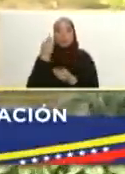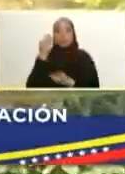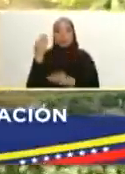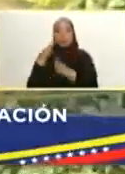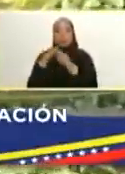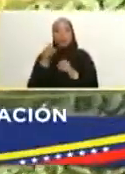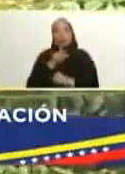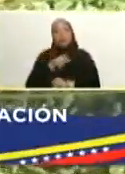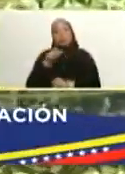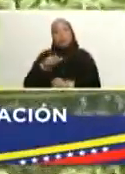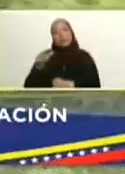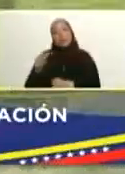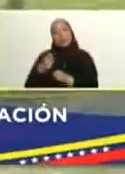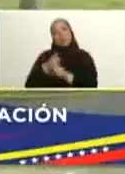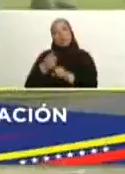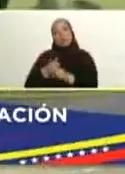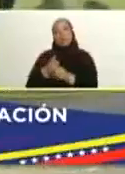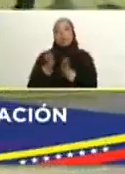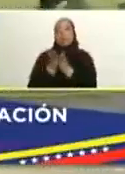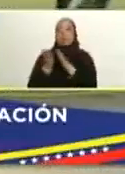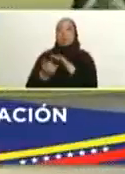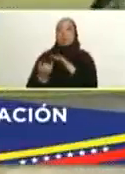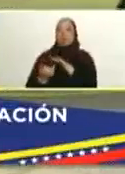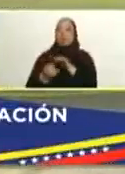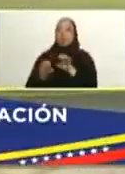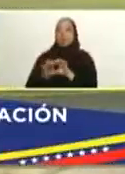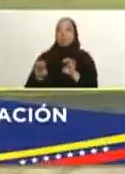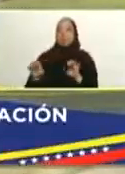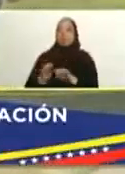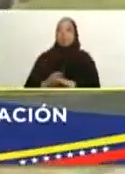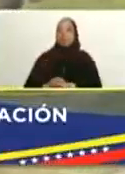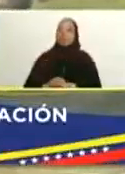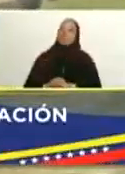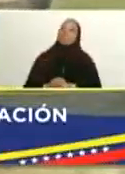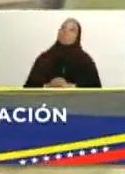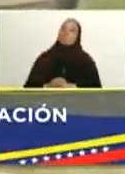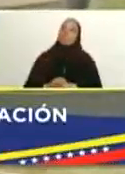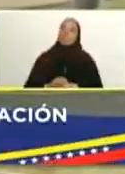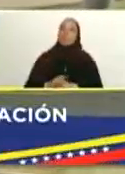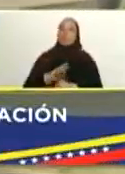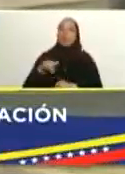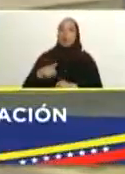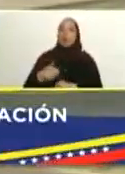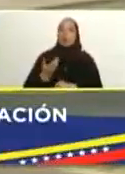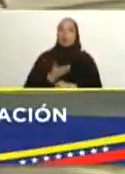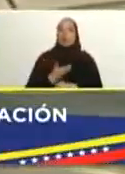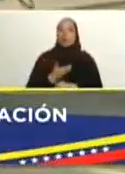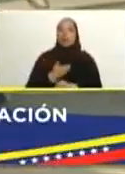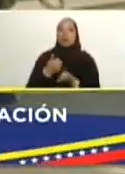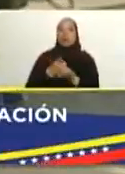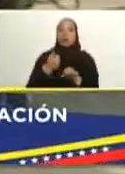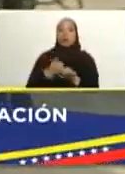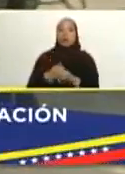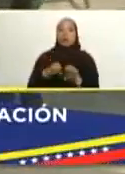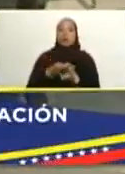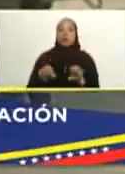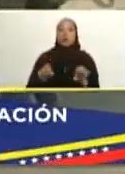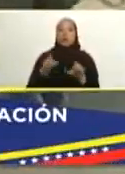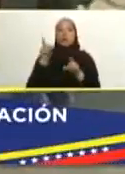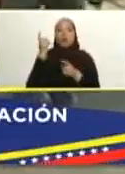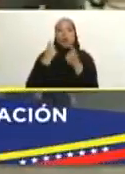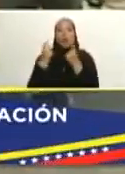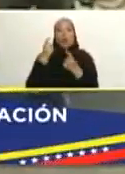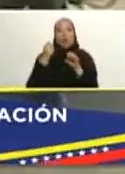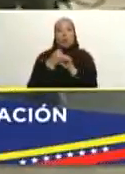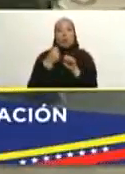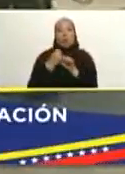las personas que elaboran esta institución educativa. Vale la pena destacar que nuestro alcalde fue estudiante de esta escuela, entonces él